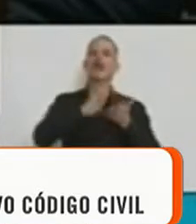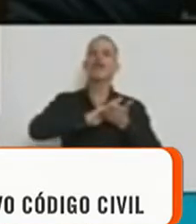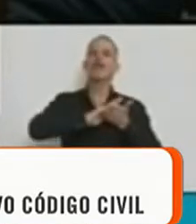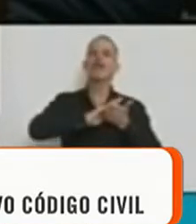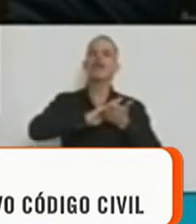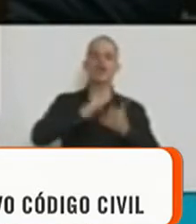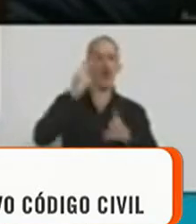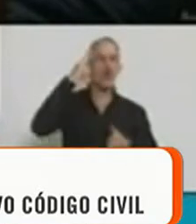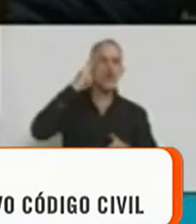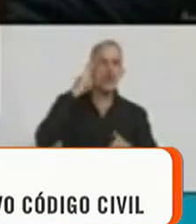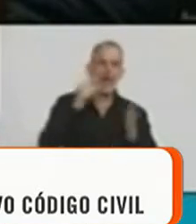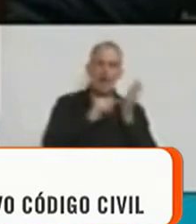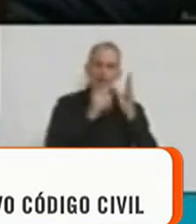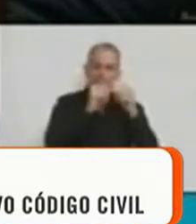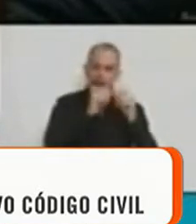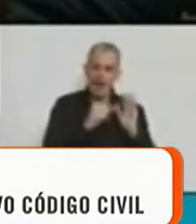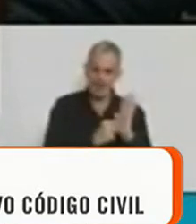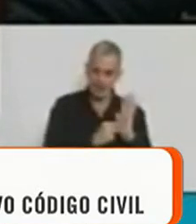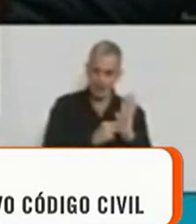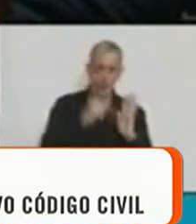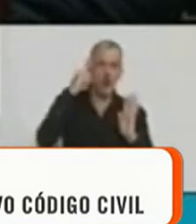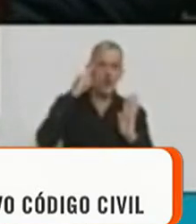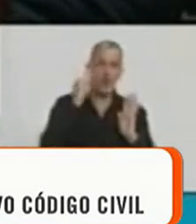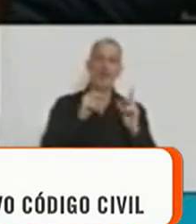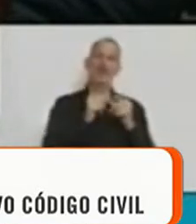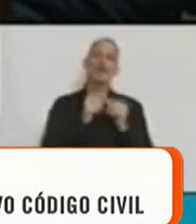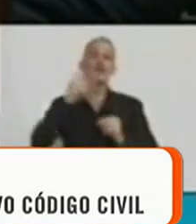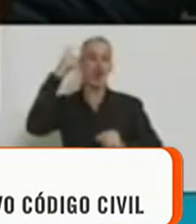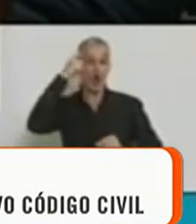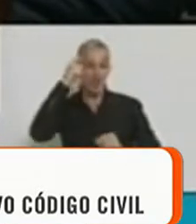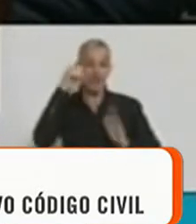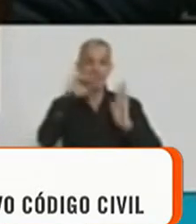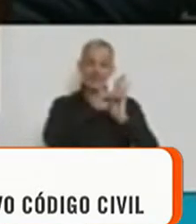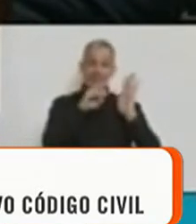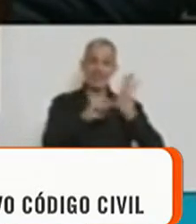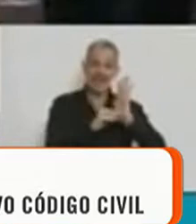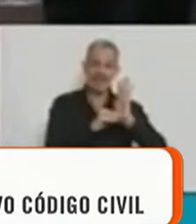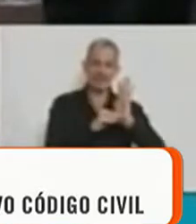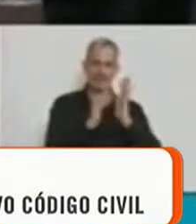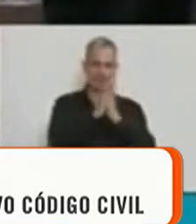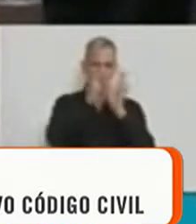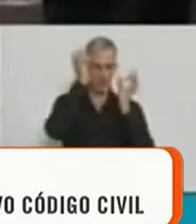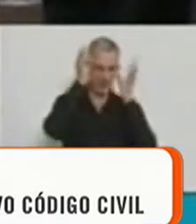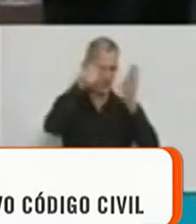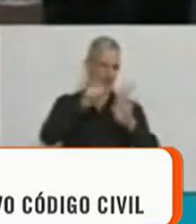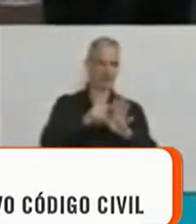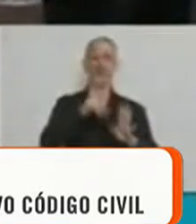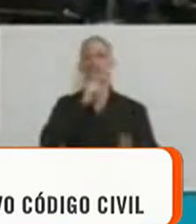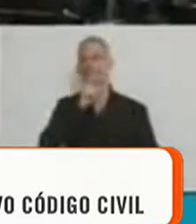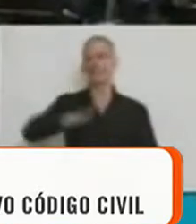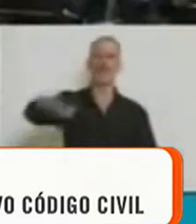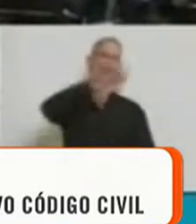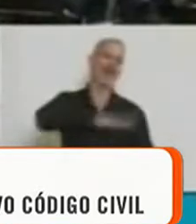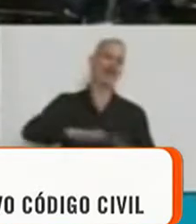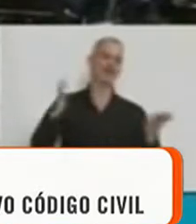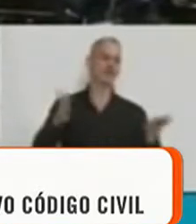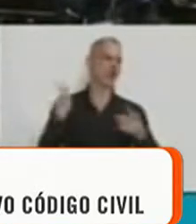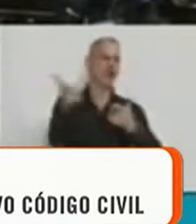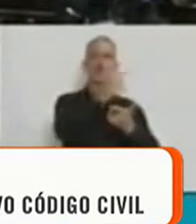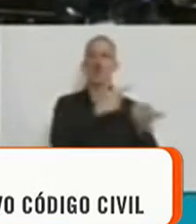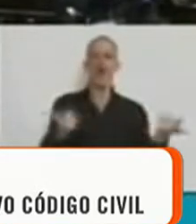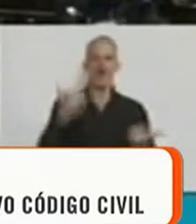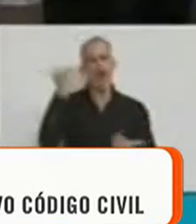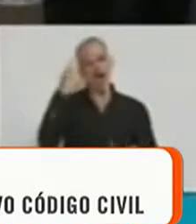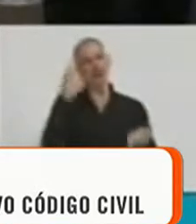9 artículos. El artículo 10 es de silencio, forma. Diputado, por favor, silencio. Es inexistente, está